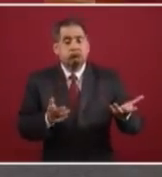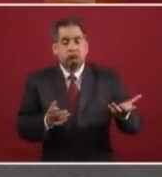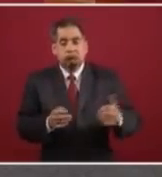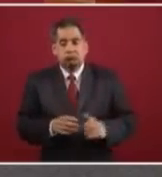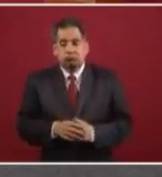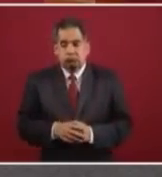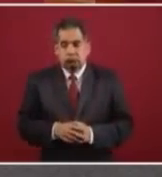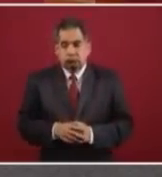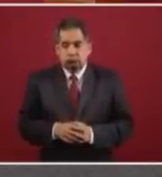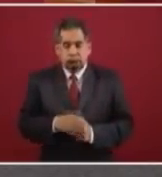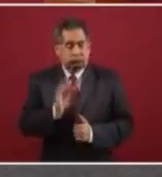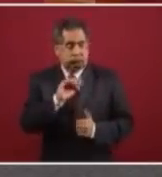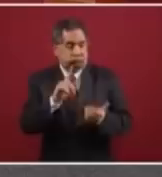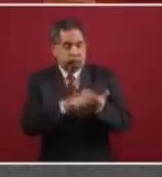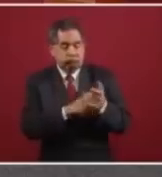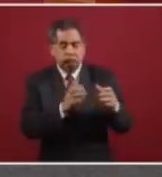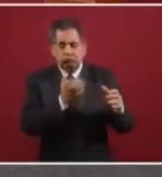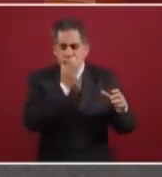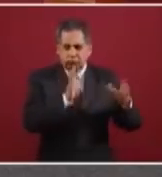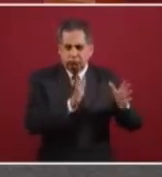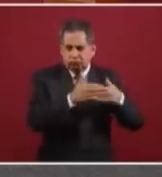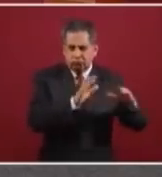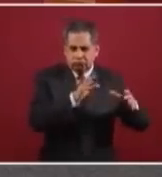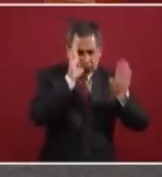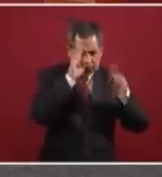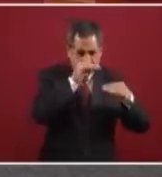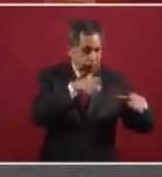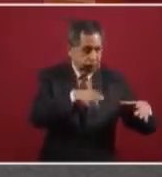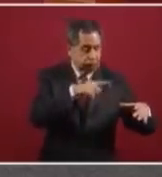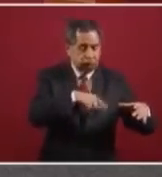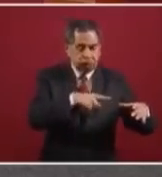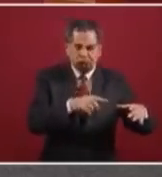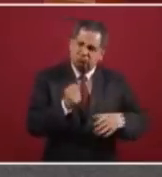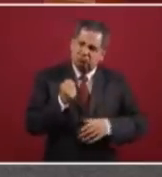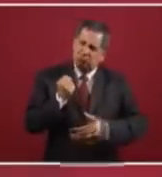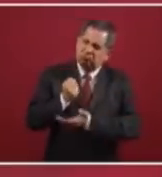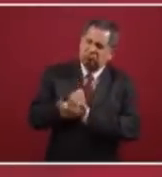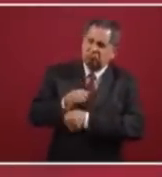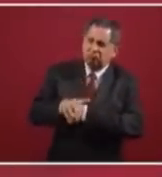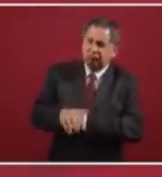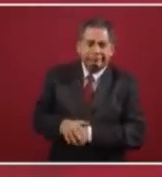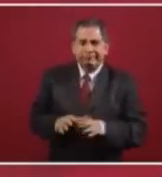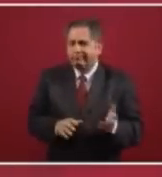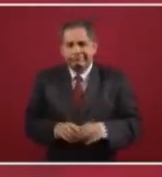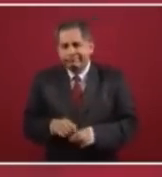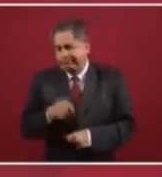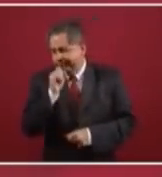los conservadores utilizando la fuerza, no deja de ser